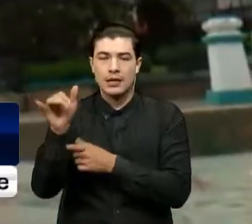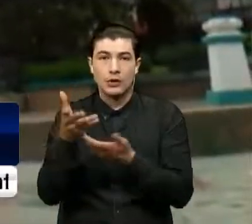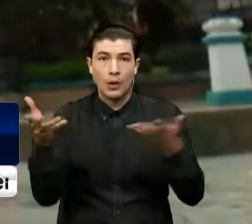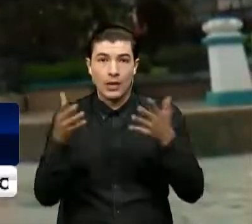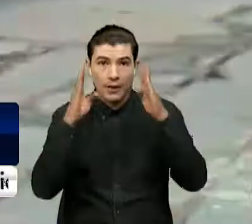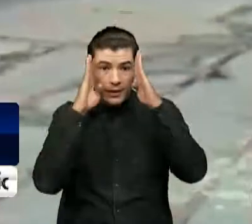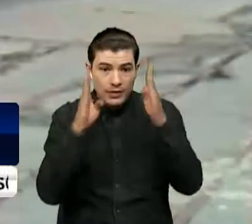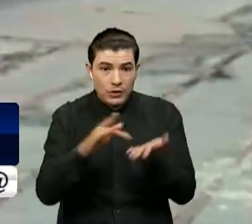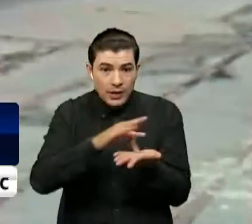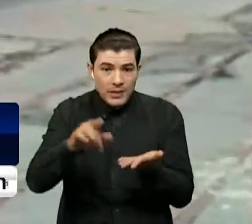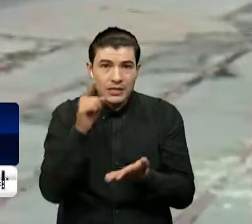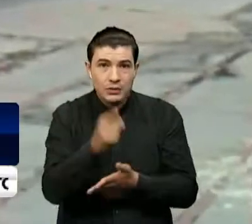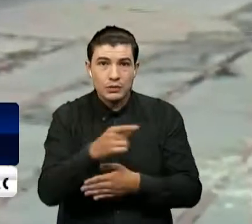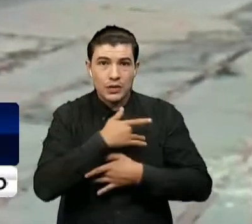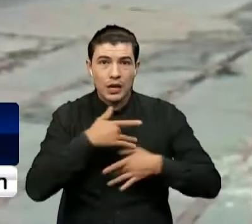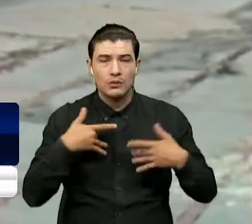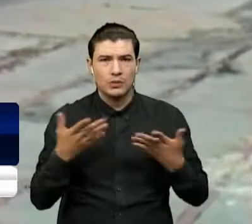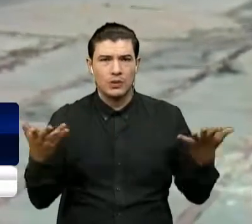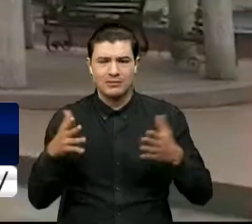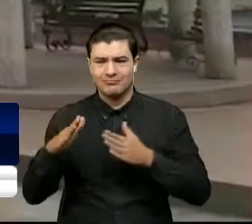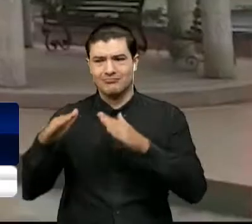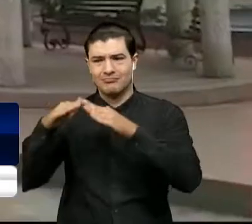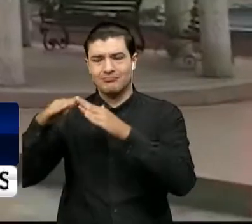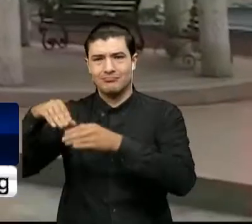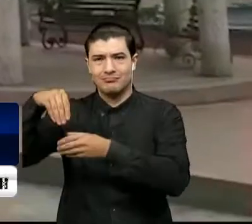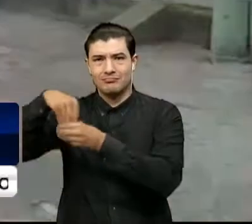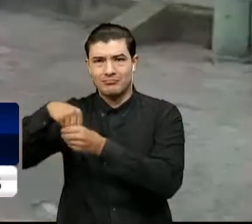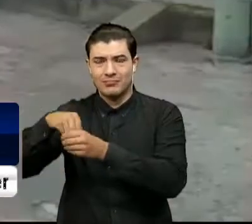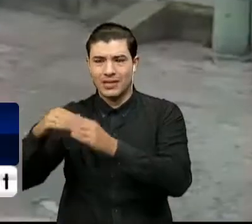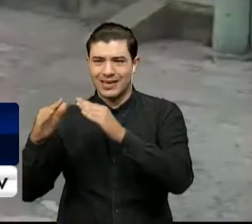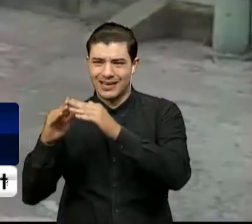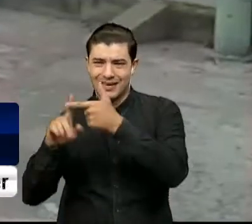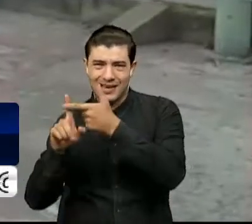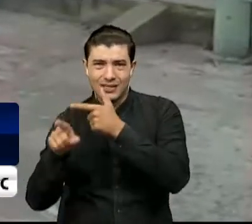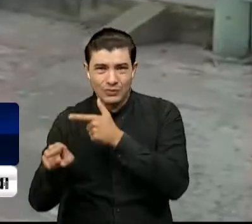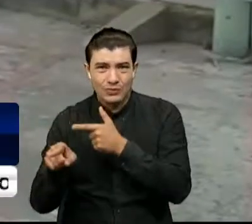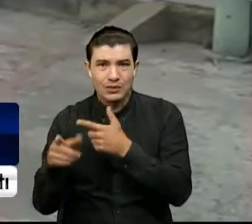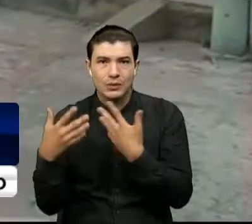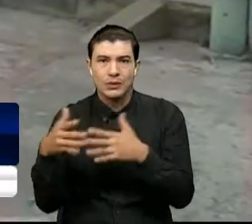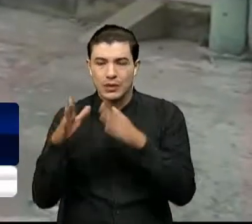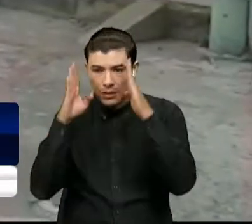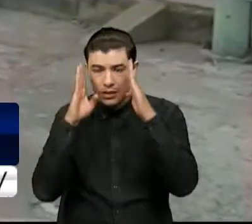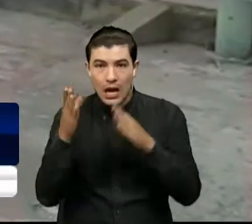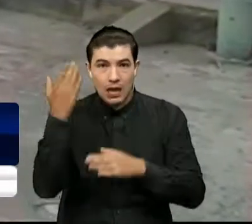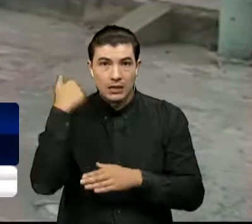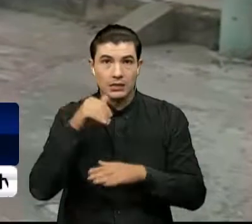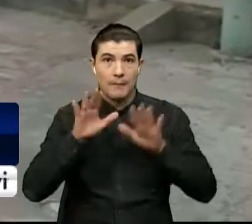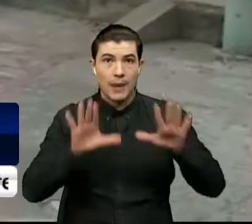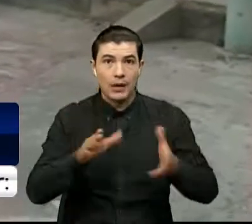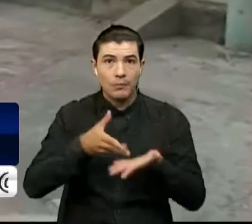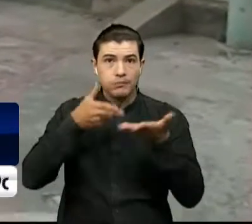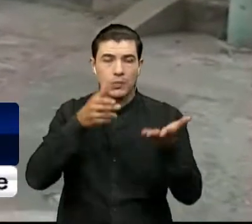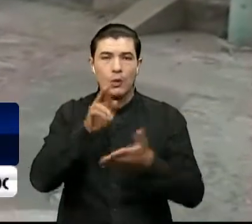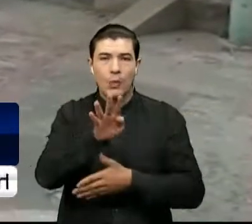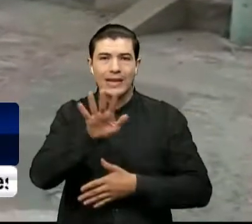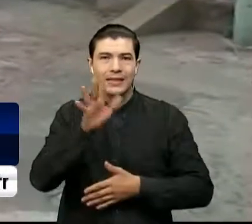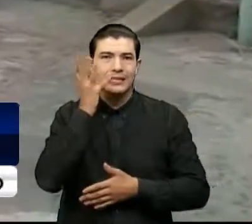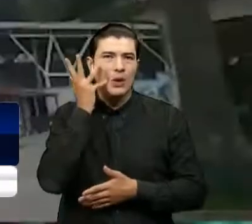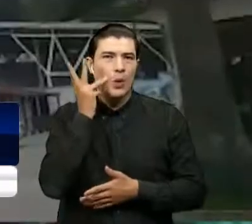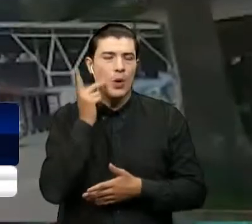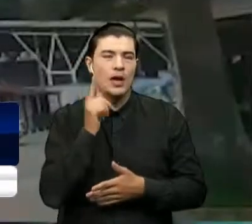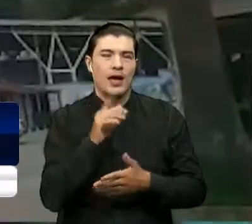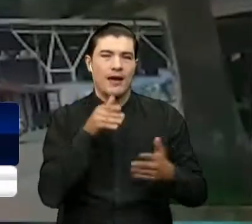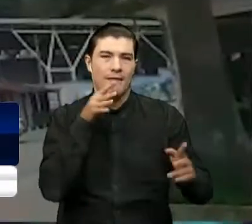que son habilitadas con ustedes y urgencias por culpa de este conflicto que cumple ya más de 45 días y que afecta a más de 7000 personas